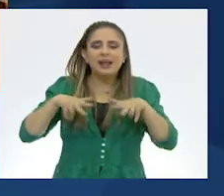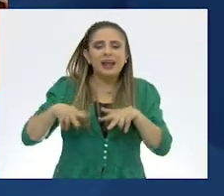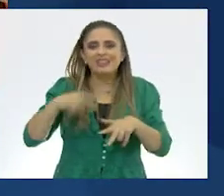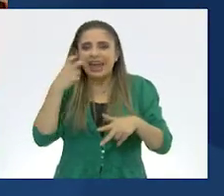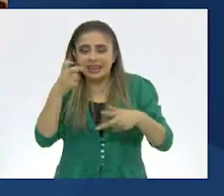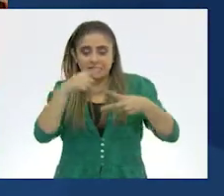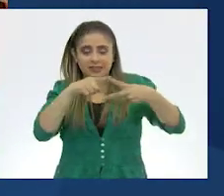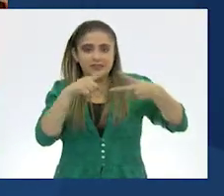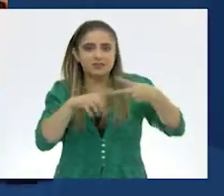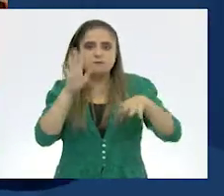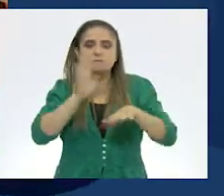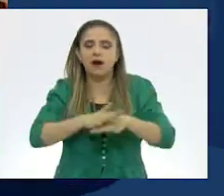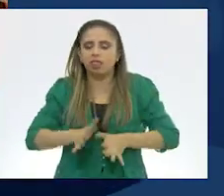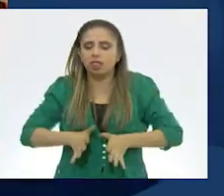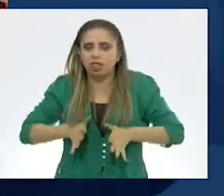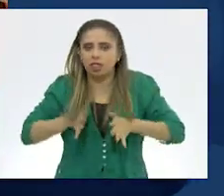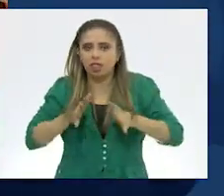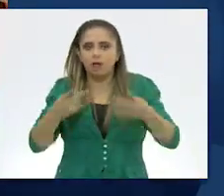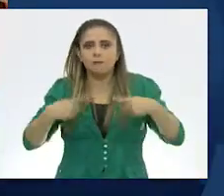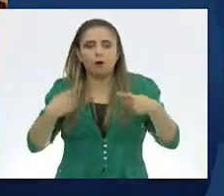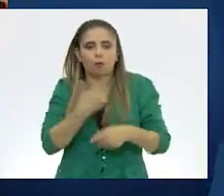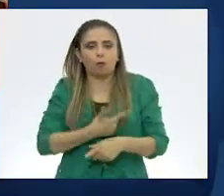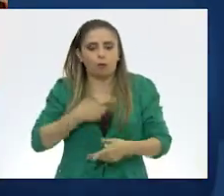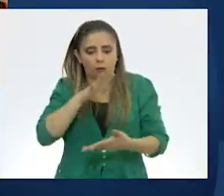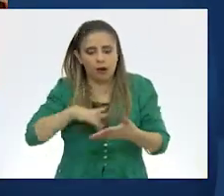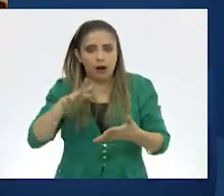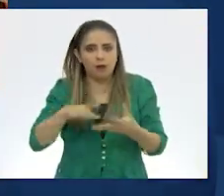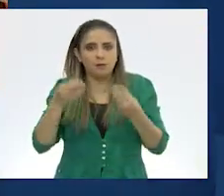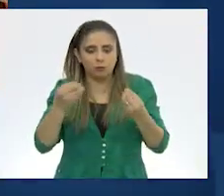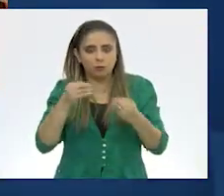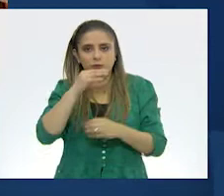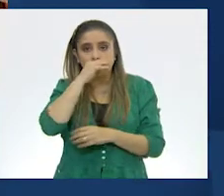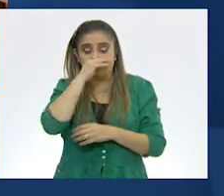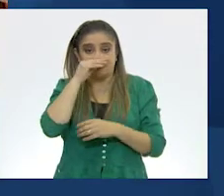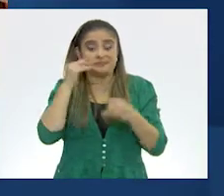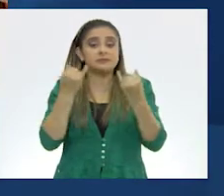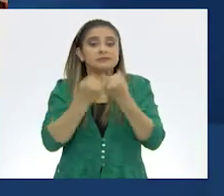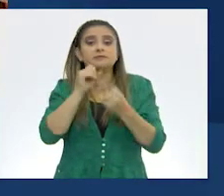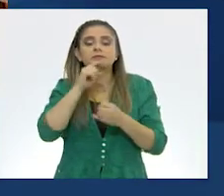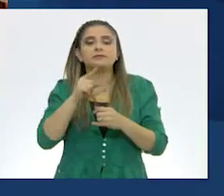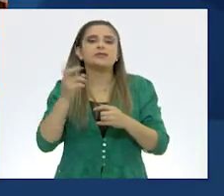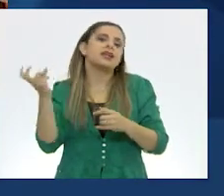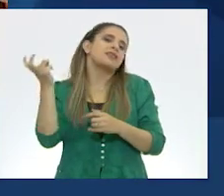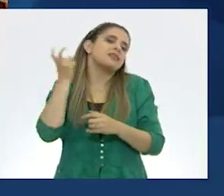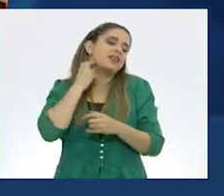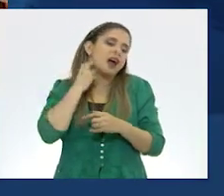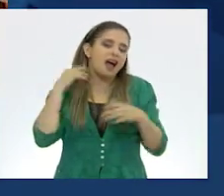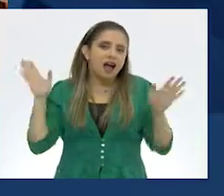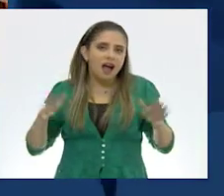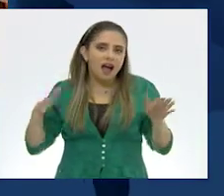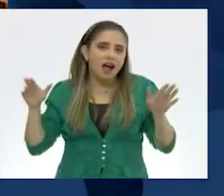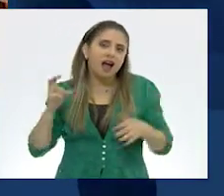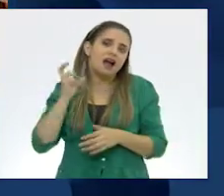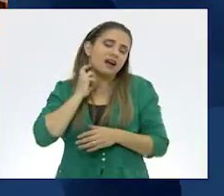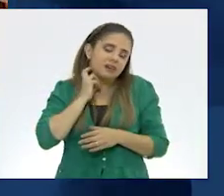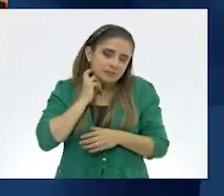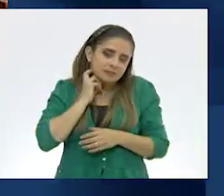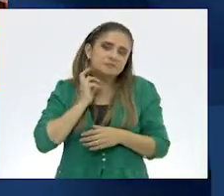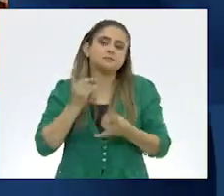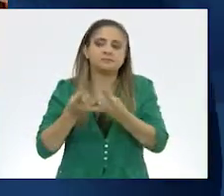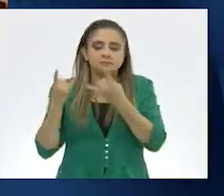atraparte. En esas historias está también, por ejemplo, el caso de Drácula, las historias de